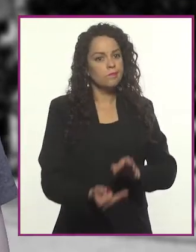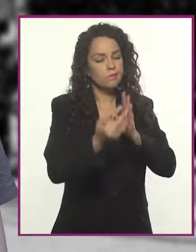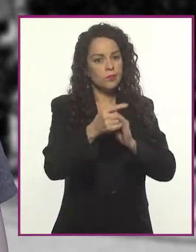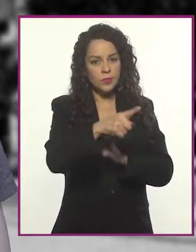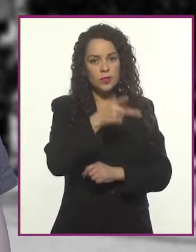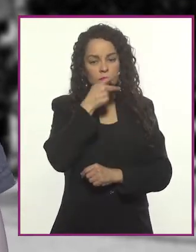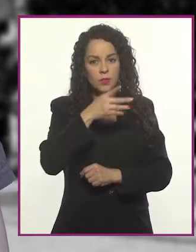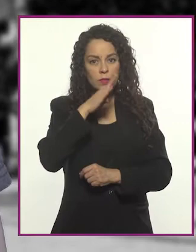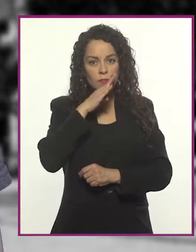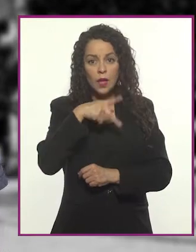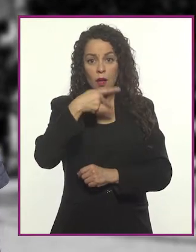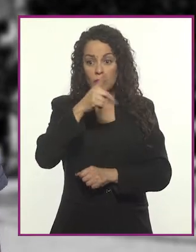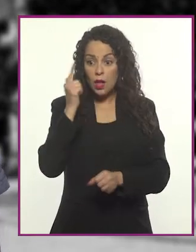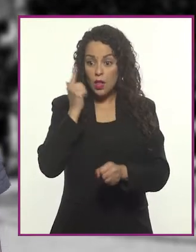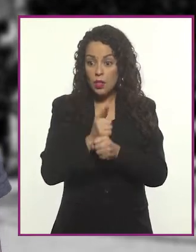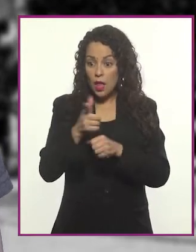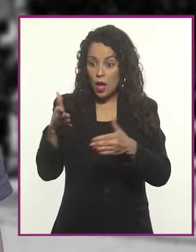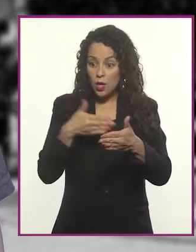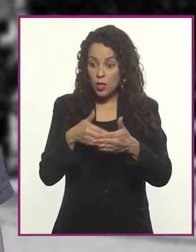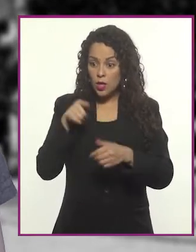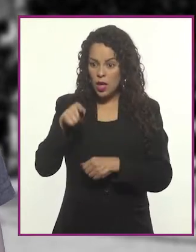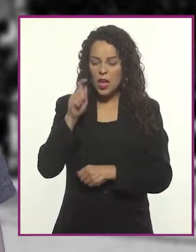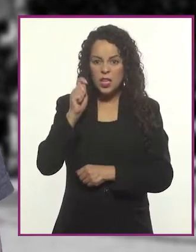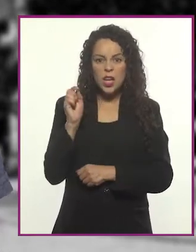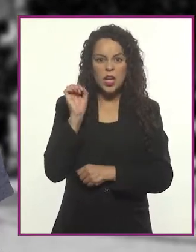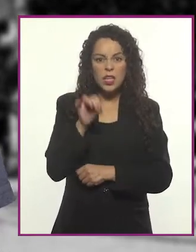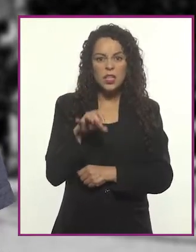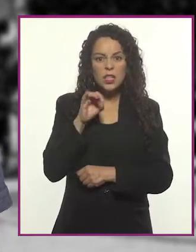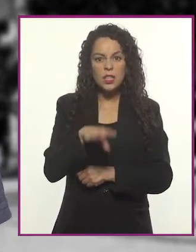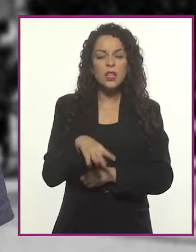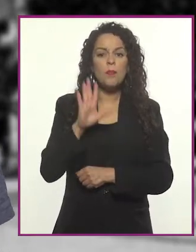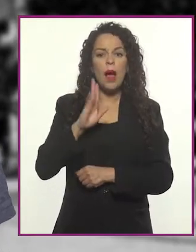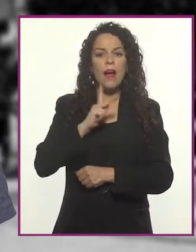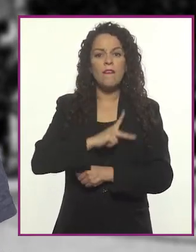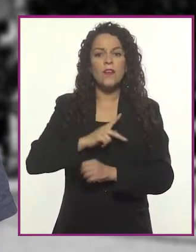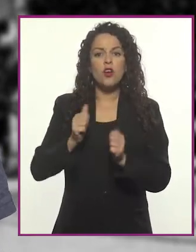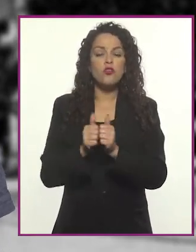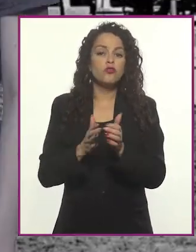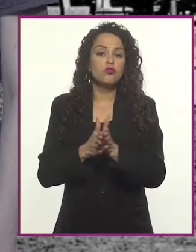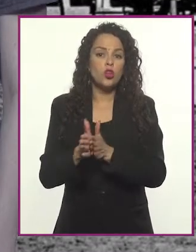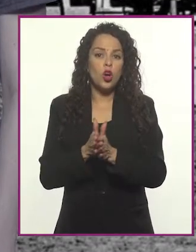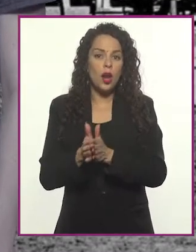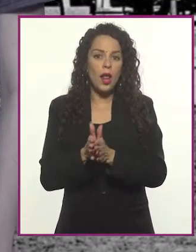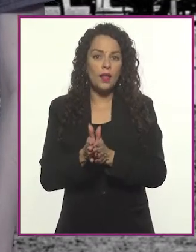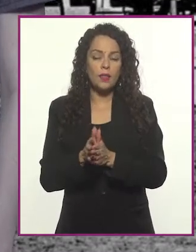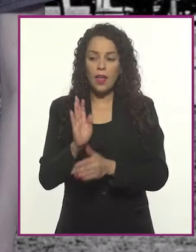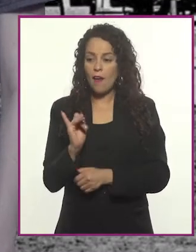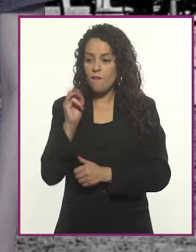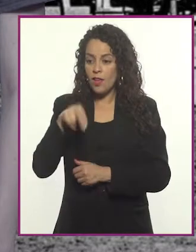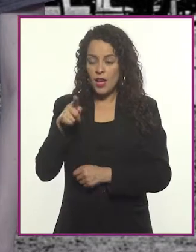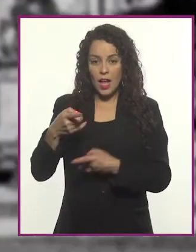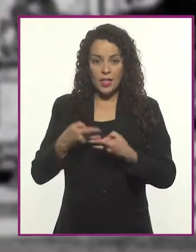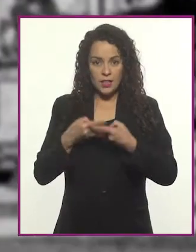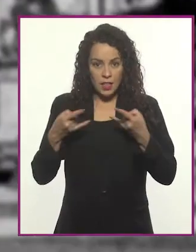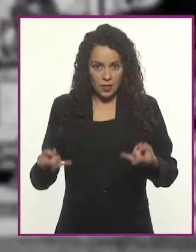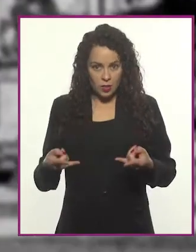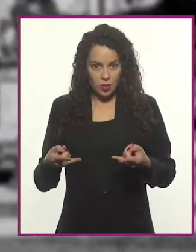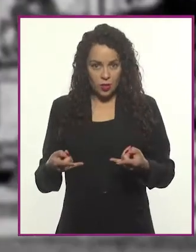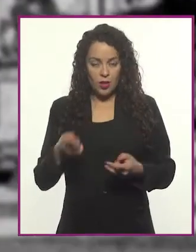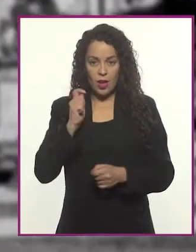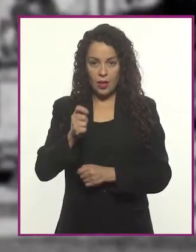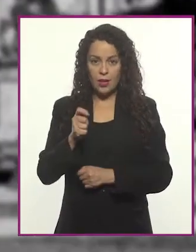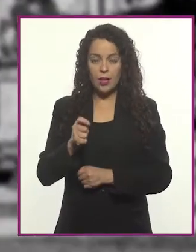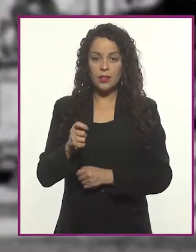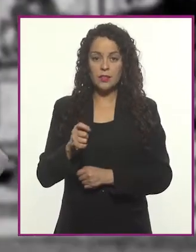frágil, pero descubre en la cocina que ella lo ha estado envenenando con los chocolates. La conclusión o el final de la historia, en la que cierra el